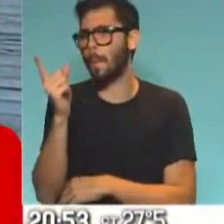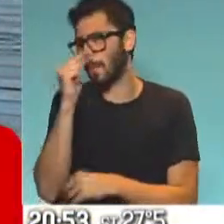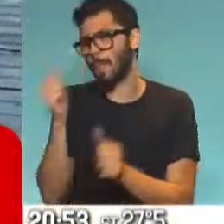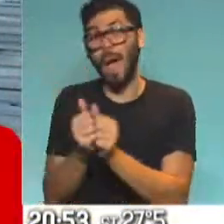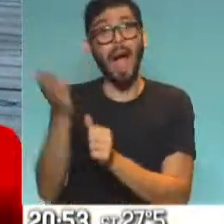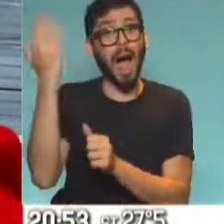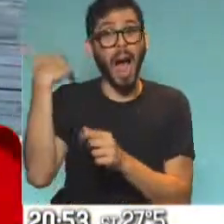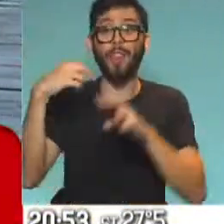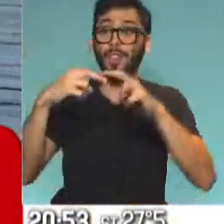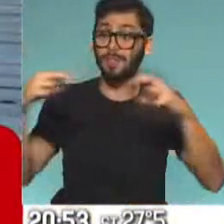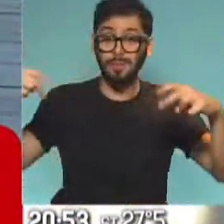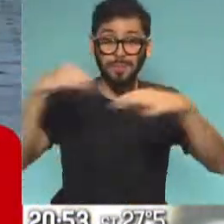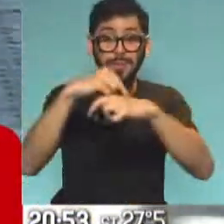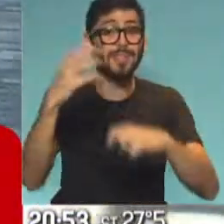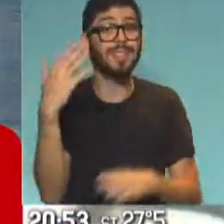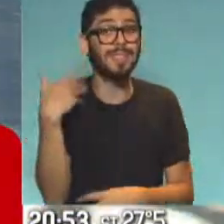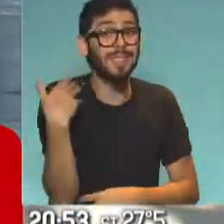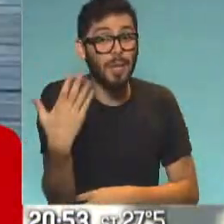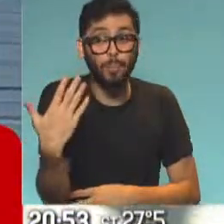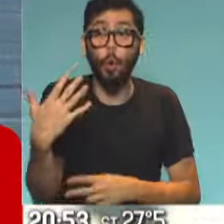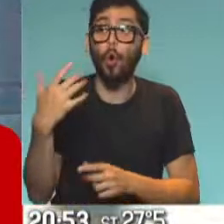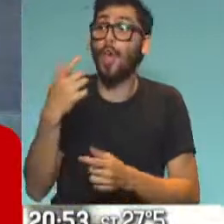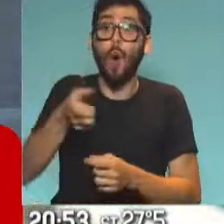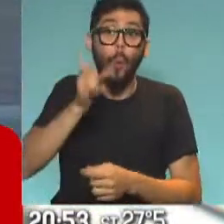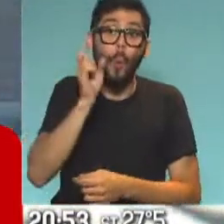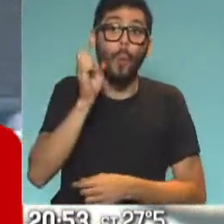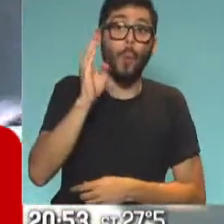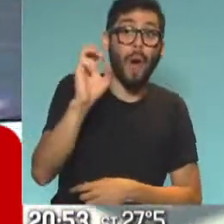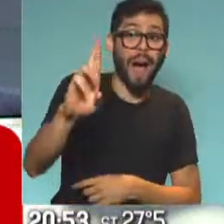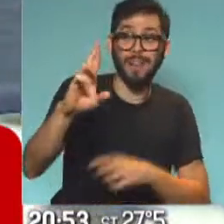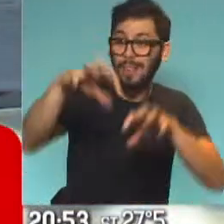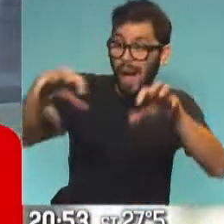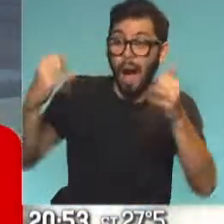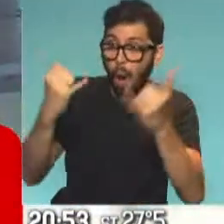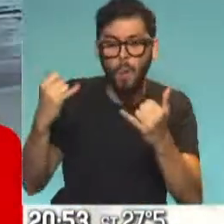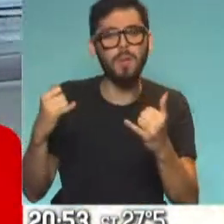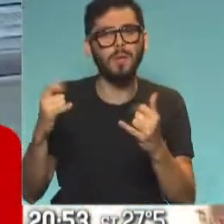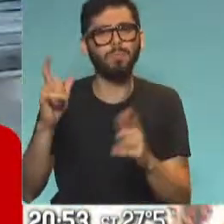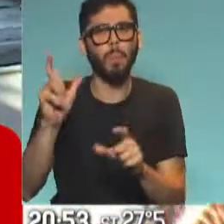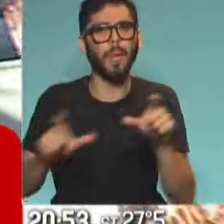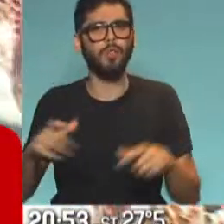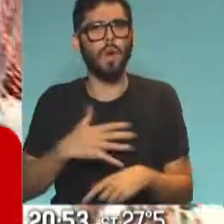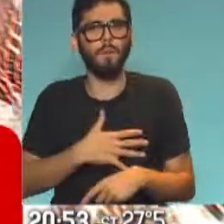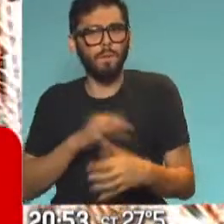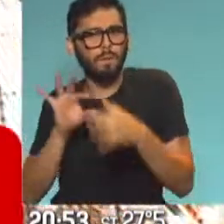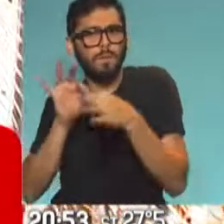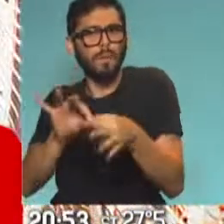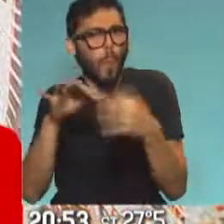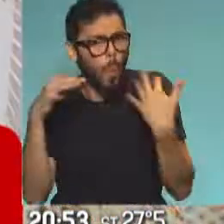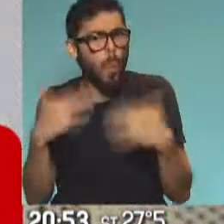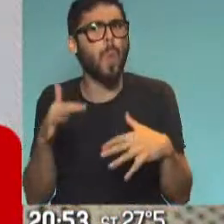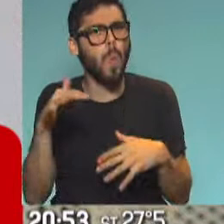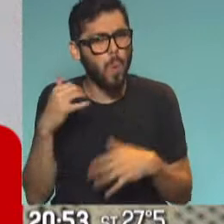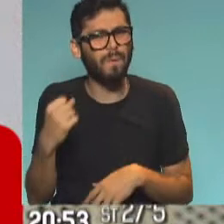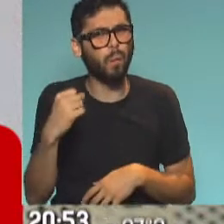todavía funcionaba, cuando estaban las cantinas. Hay una referencia y una cuestión emocional muy fuerte con el transbordador. La verdad